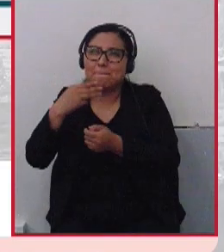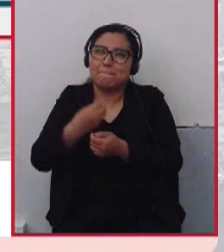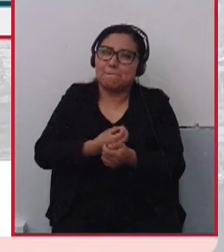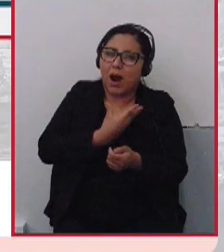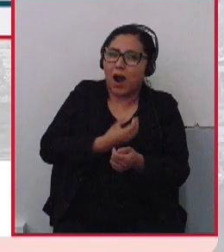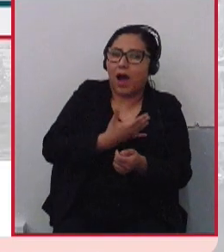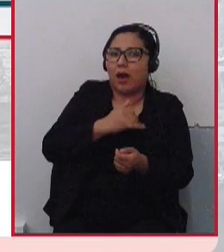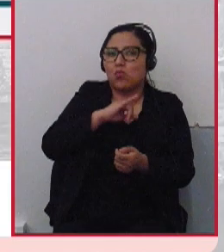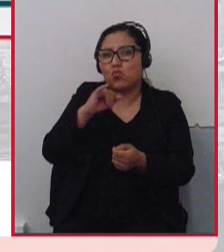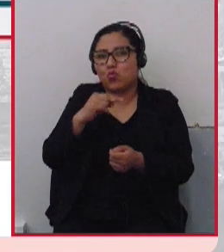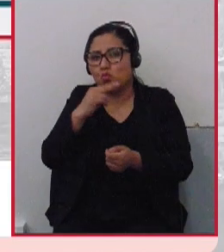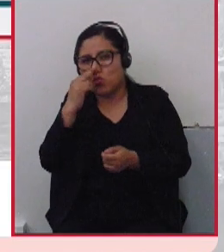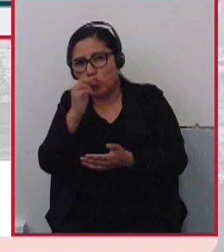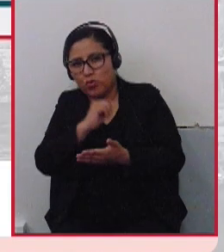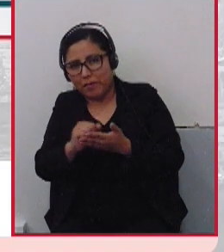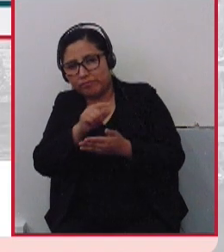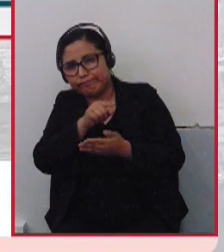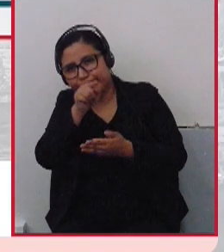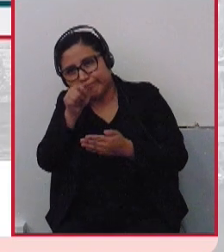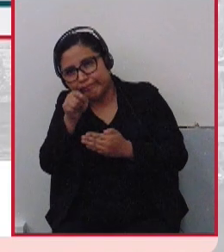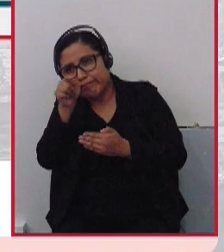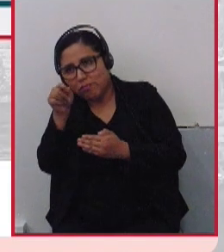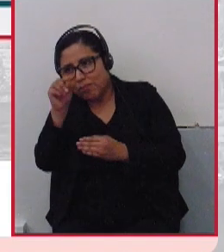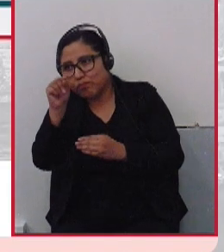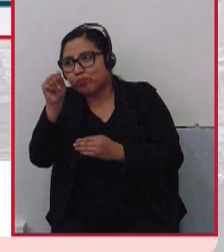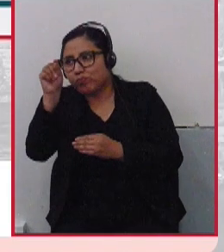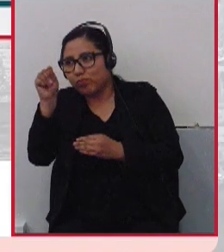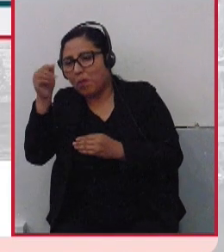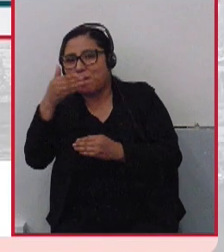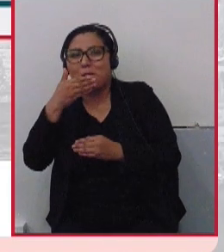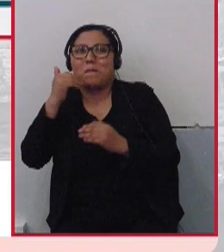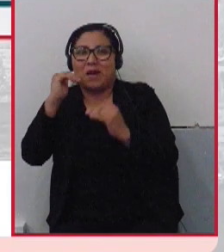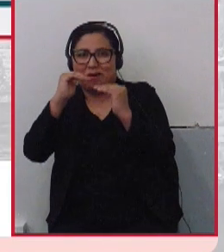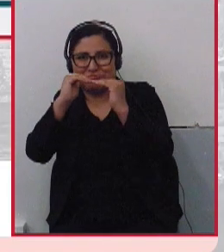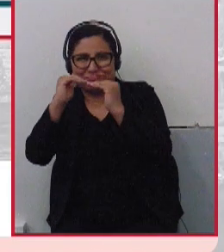junio, ya la planta logró alcanzar la capacidad de diseño.